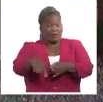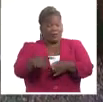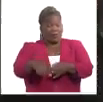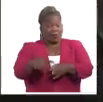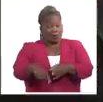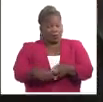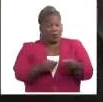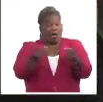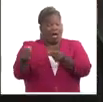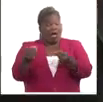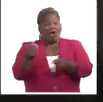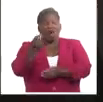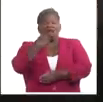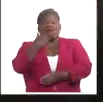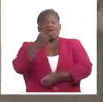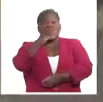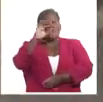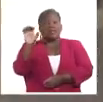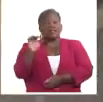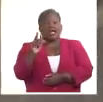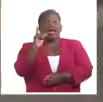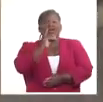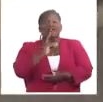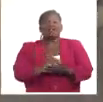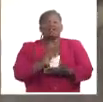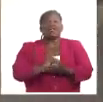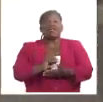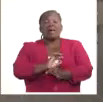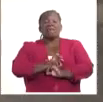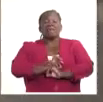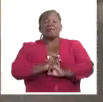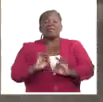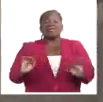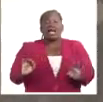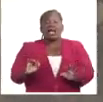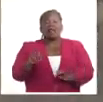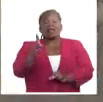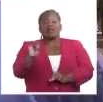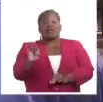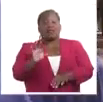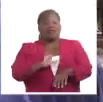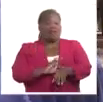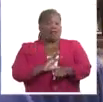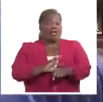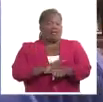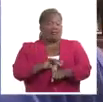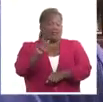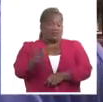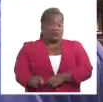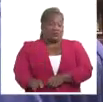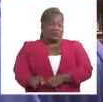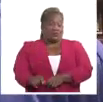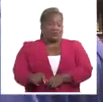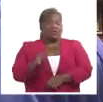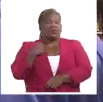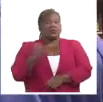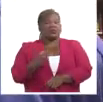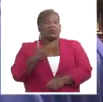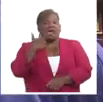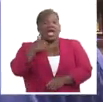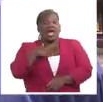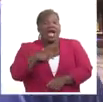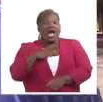industria farmacéutica y a la dieta especial destinada a 17 tipologías de enfermedades. Estamos produciendo almidón también para